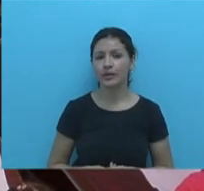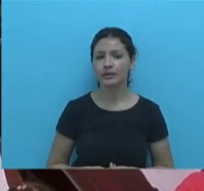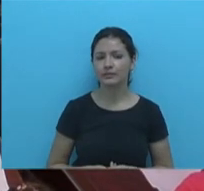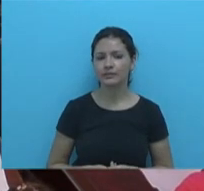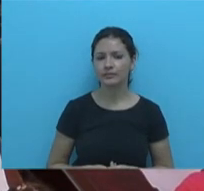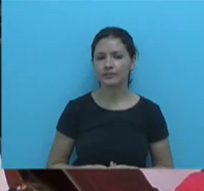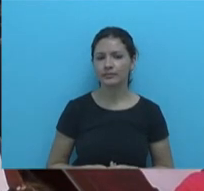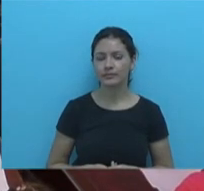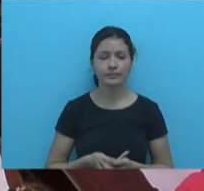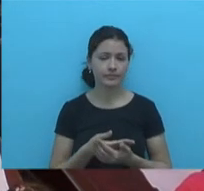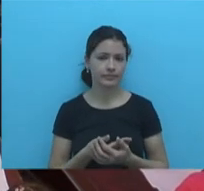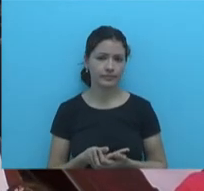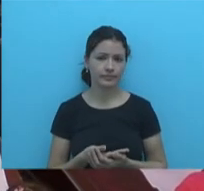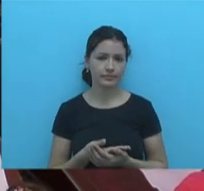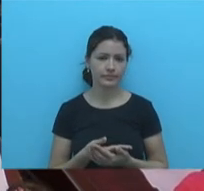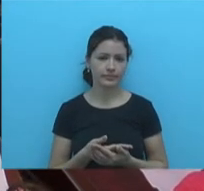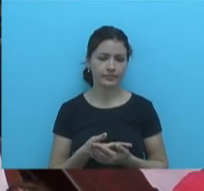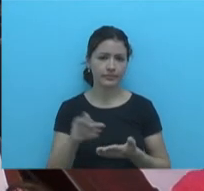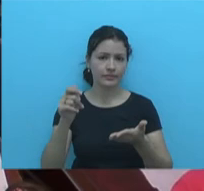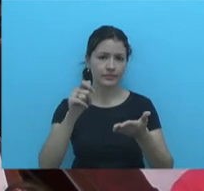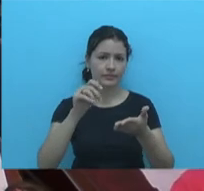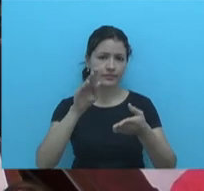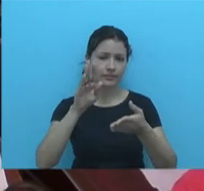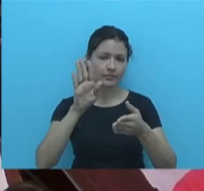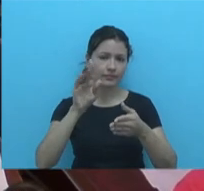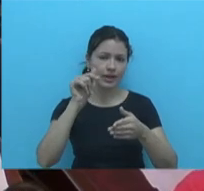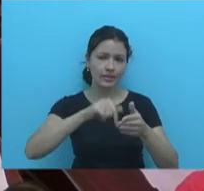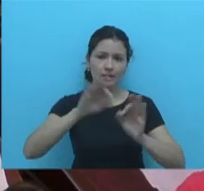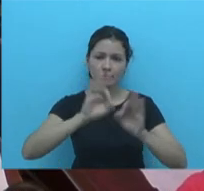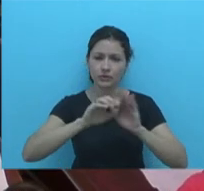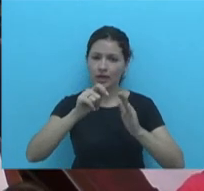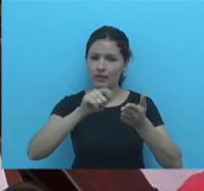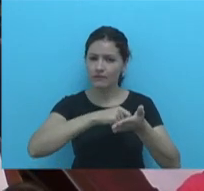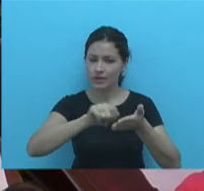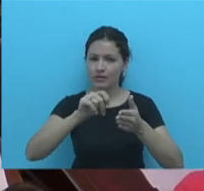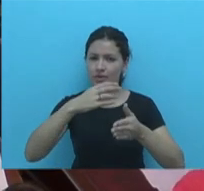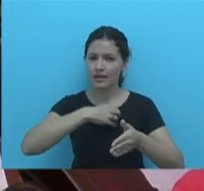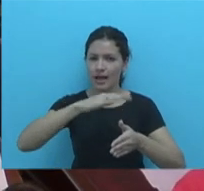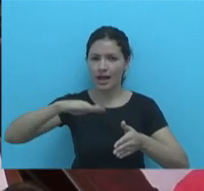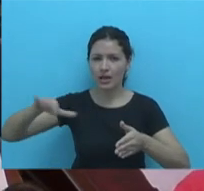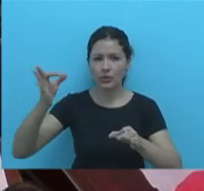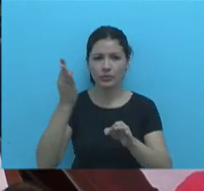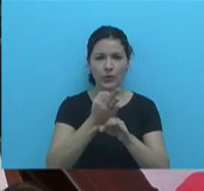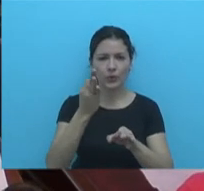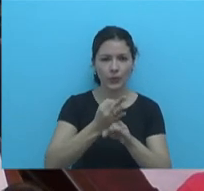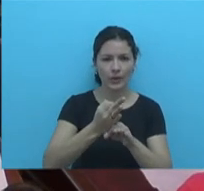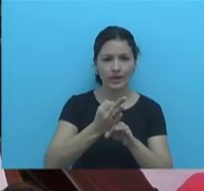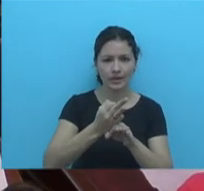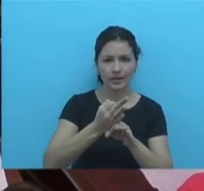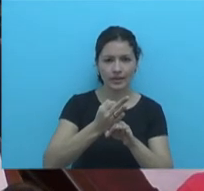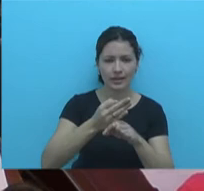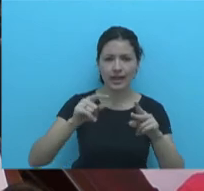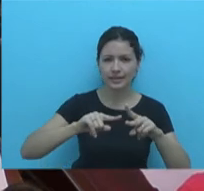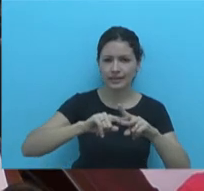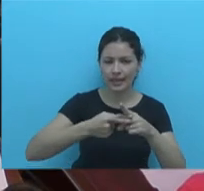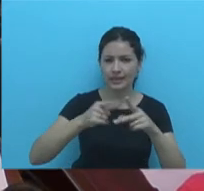11, comuníquese al Poder Ejecutivo. El autor del proyecto son los alumnos de la Escuela Técnica